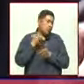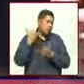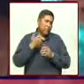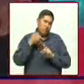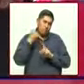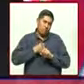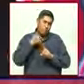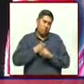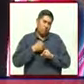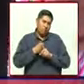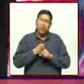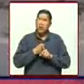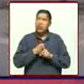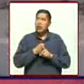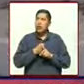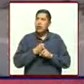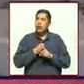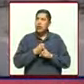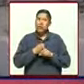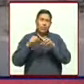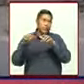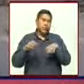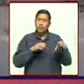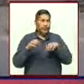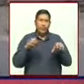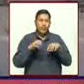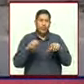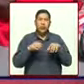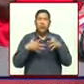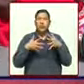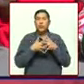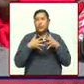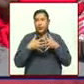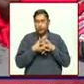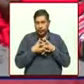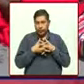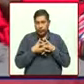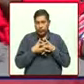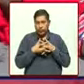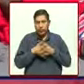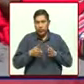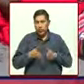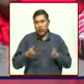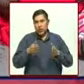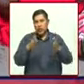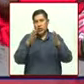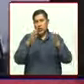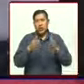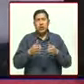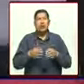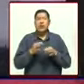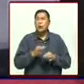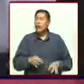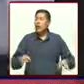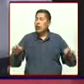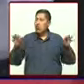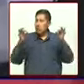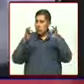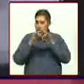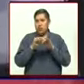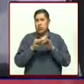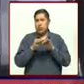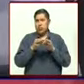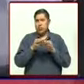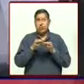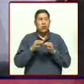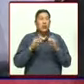lucha sindical, a tomar los bloqueos de las carreteras más importantes que integra